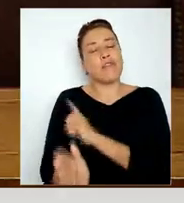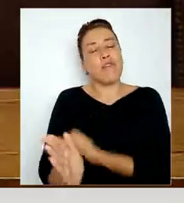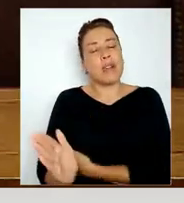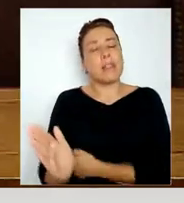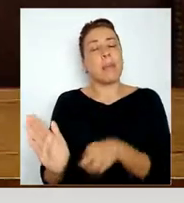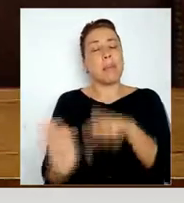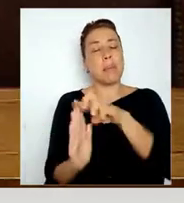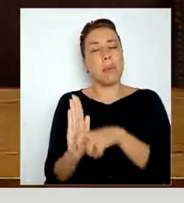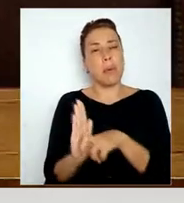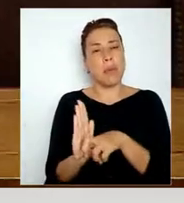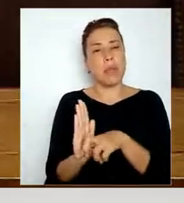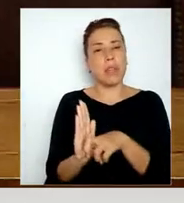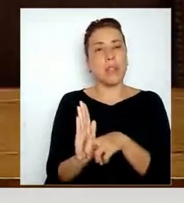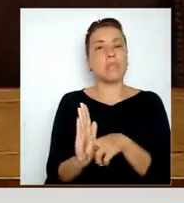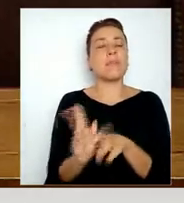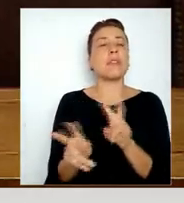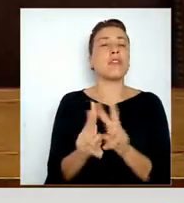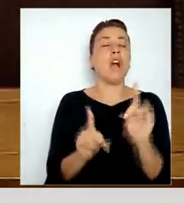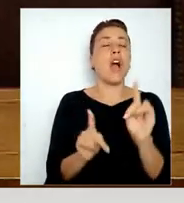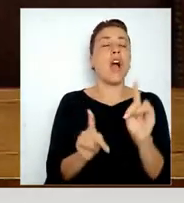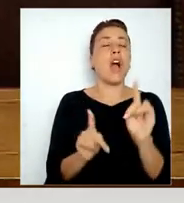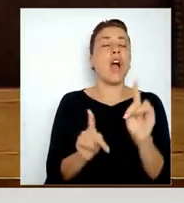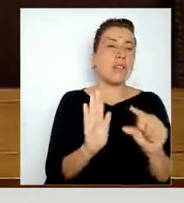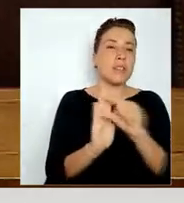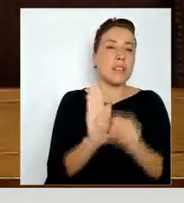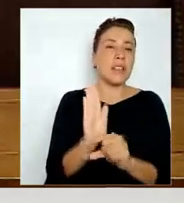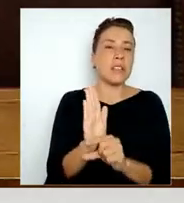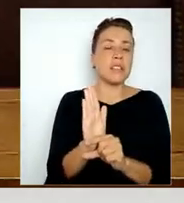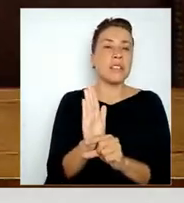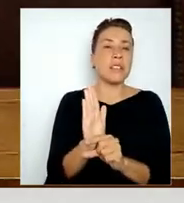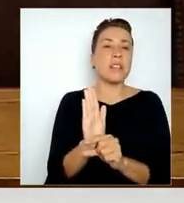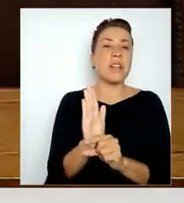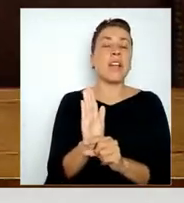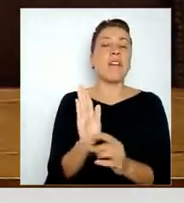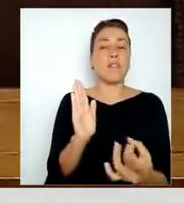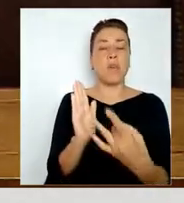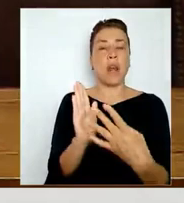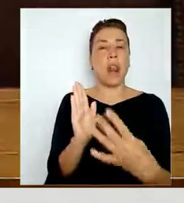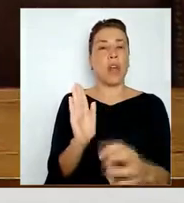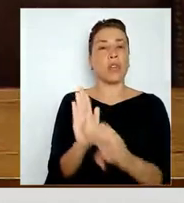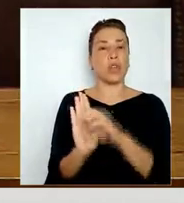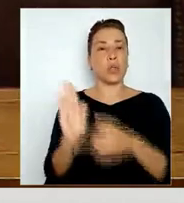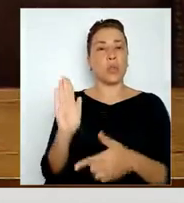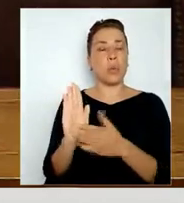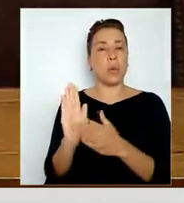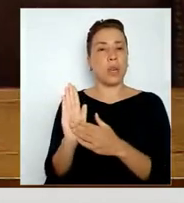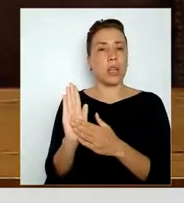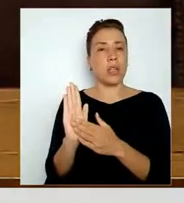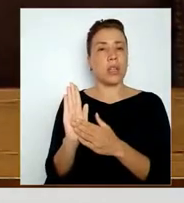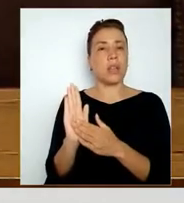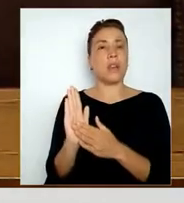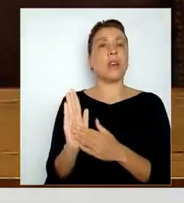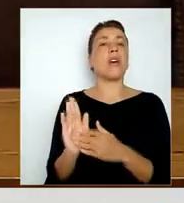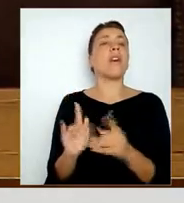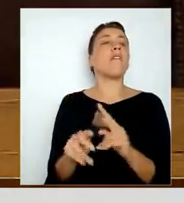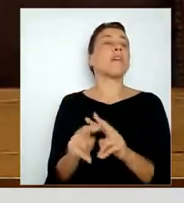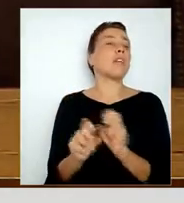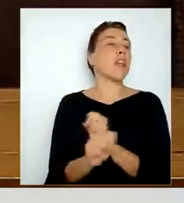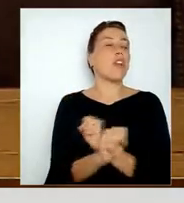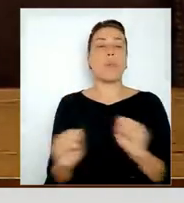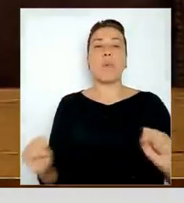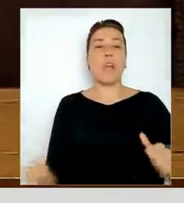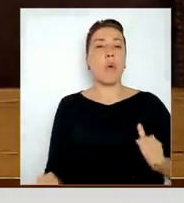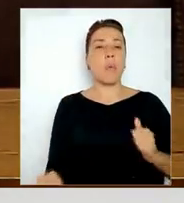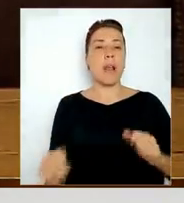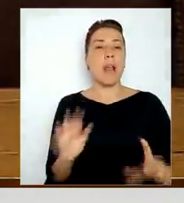alguna formulaciones que iban a hacer además de ser inconstitucionales iban a ser la ley implacable iba a ser que perdiera